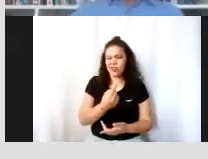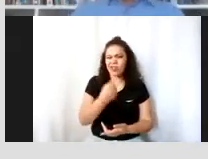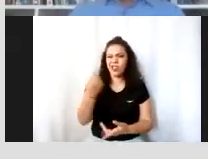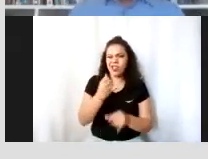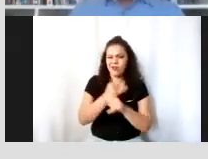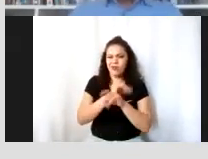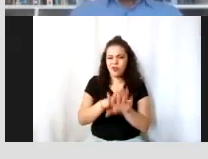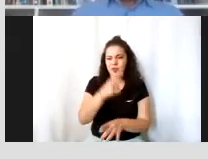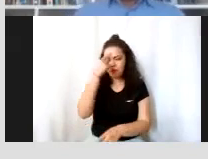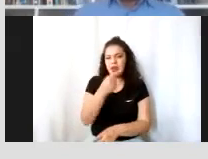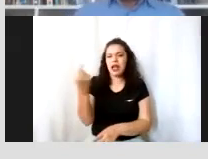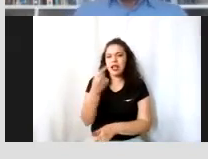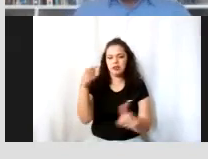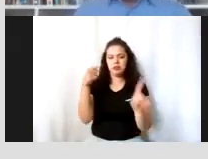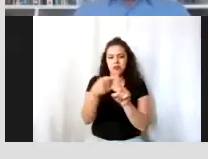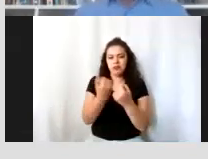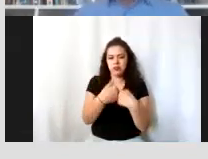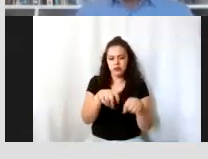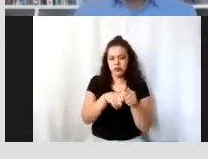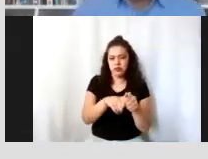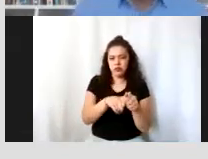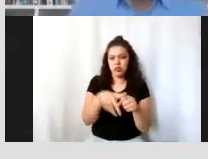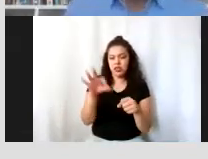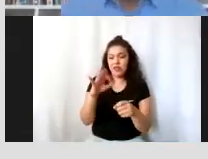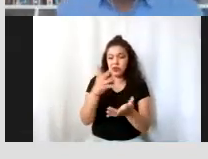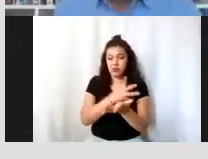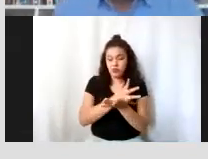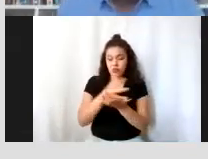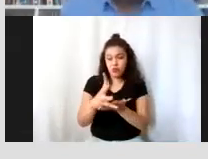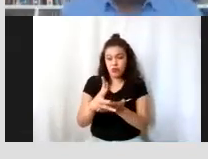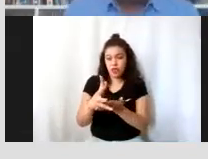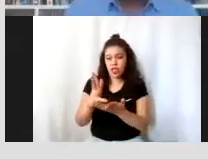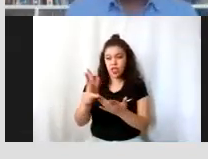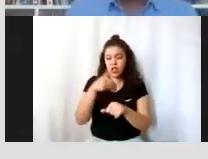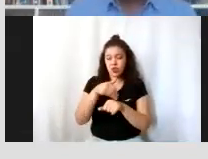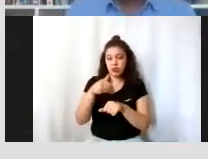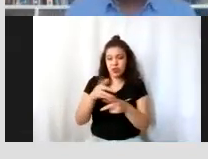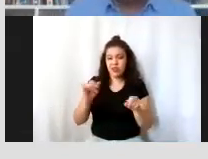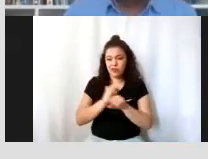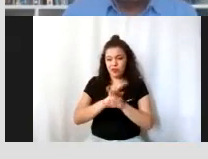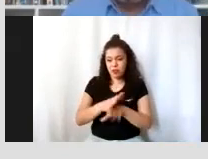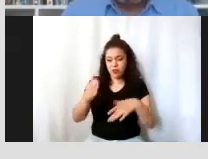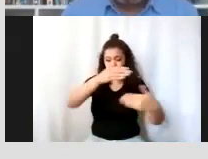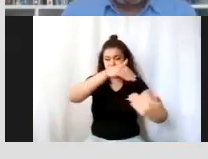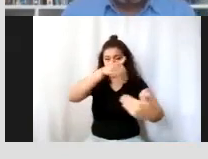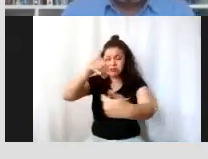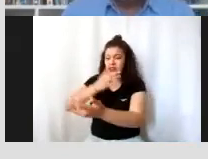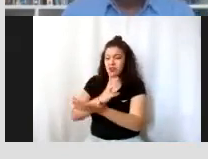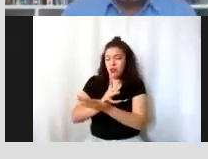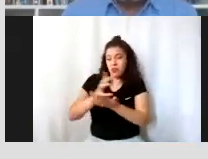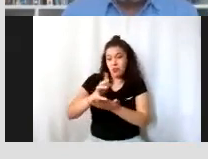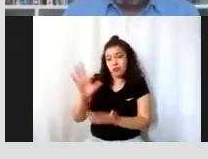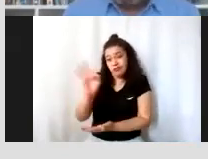para el objeto social? A lo mejor estás excediéndote en el número y el tipo de datos personales que estás